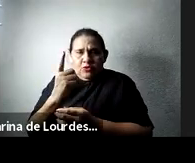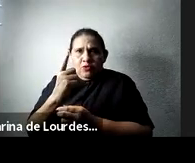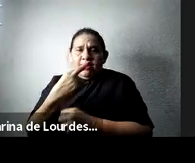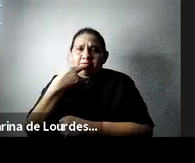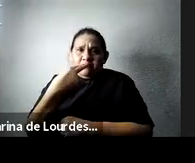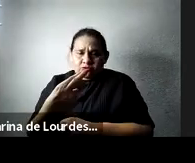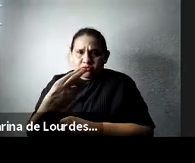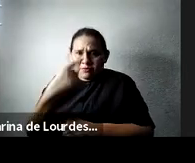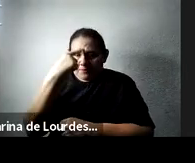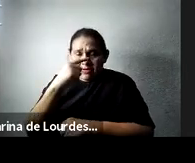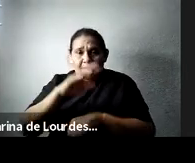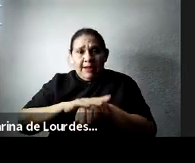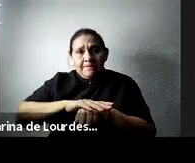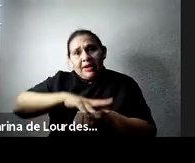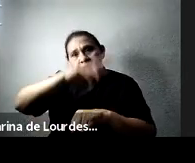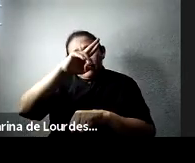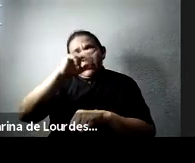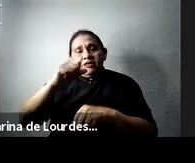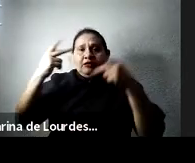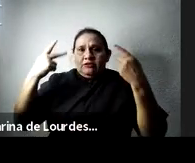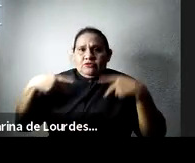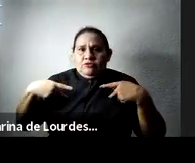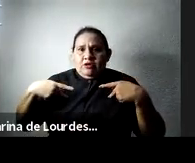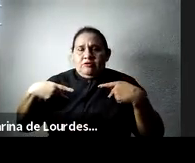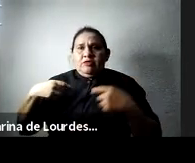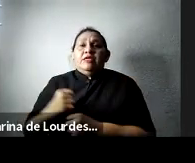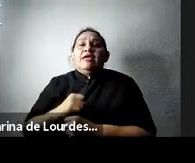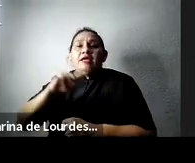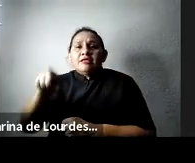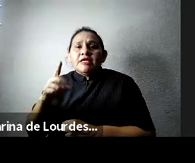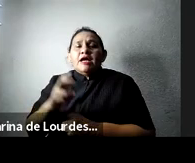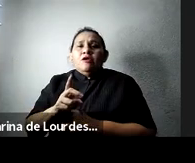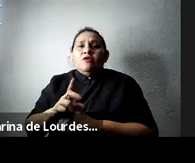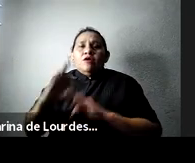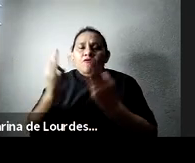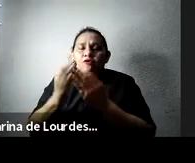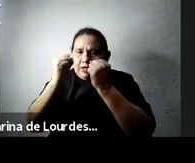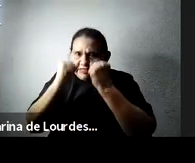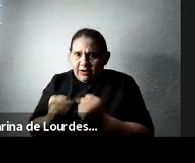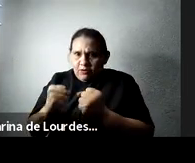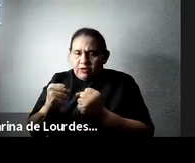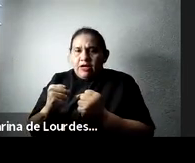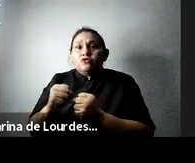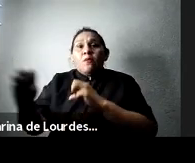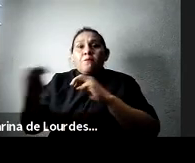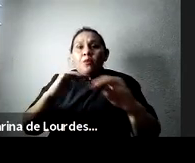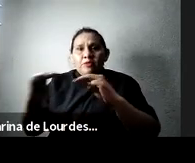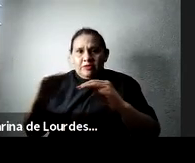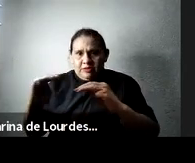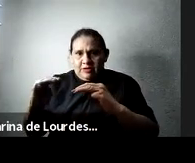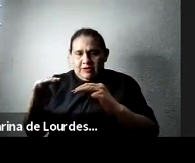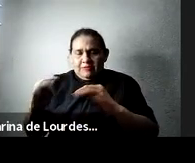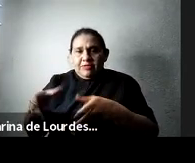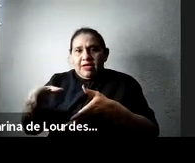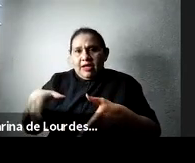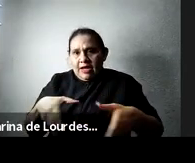solución para la mayoría de los usuarios y que sea de una manera segura su movilidad dentro de las